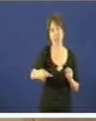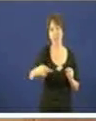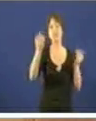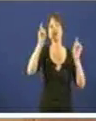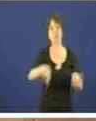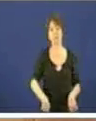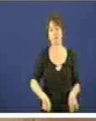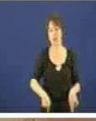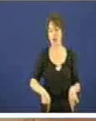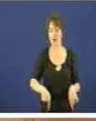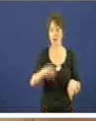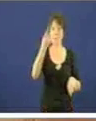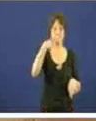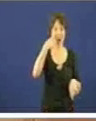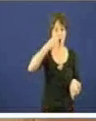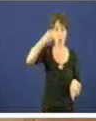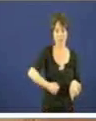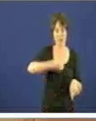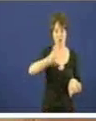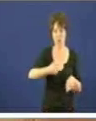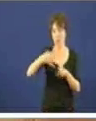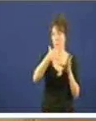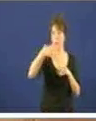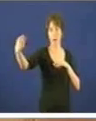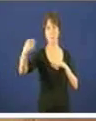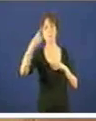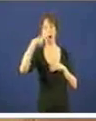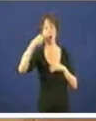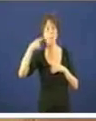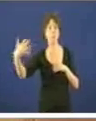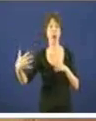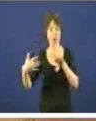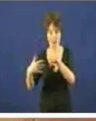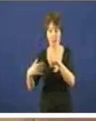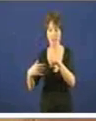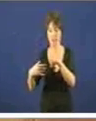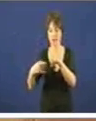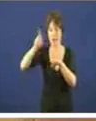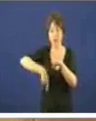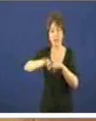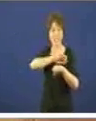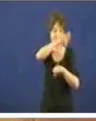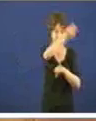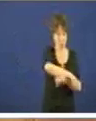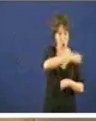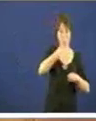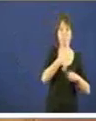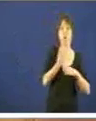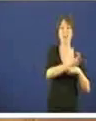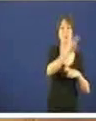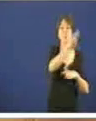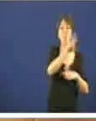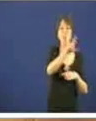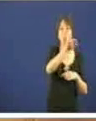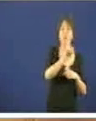a absorción do Banco Pastor polo Banco Popular. Unha operación que o seu portavoz, o señor Pui, saudou como positiva para